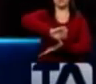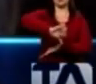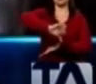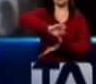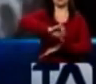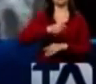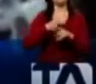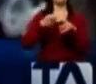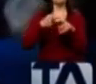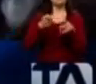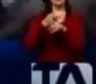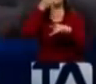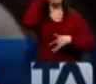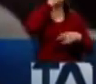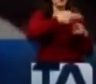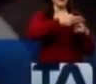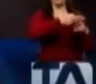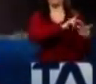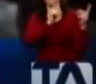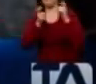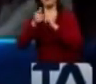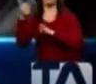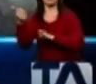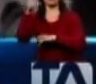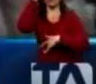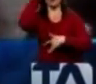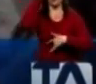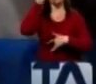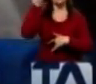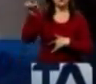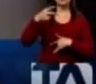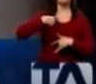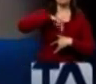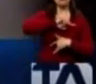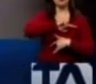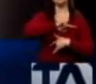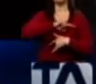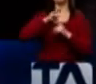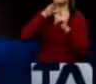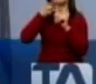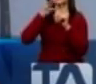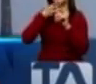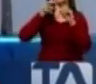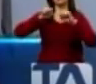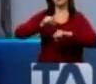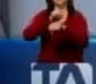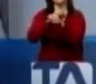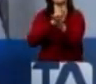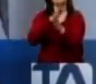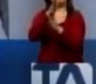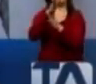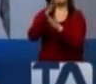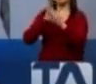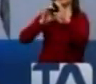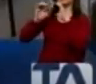una tubulopatía cuando es otra. Entonces, desde España hay el canal de RenalTube. Acabo de informar a los doctores